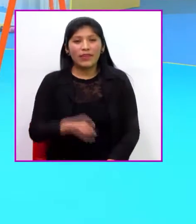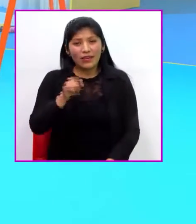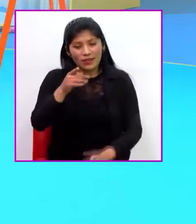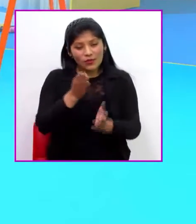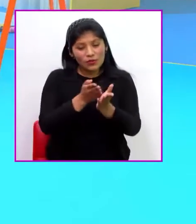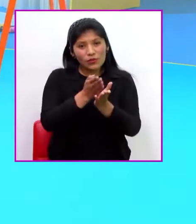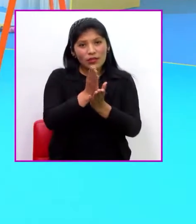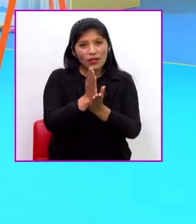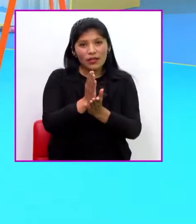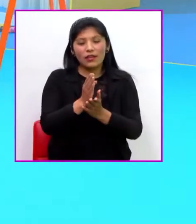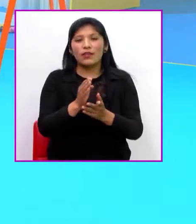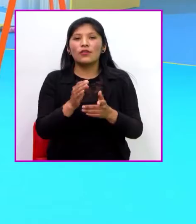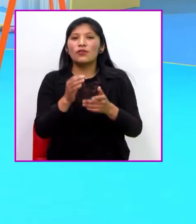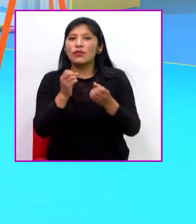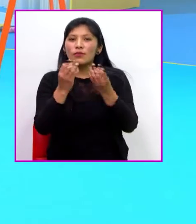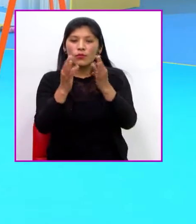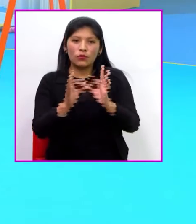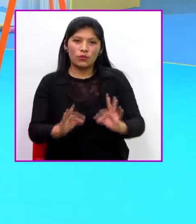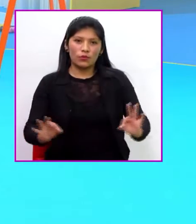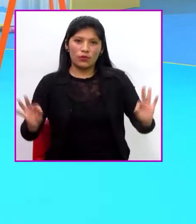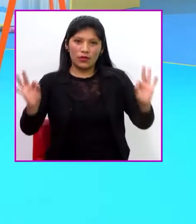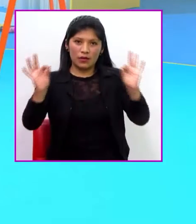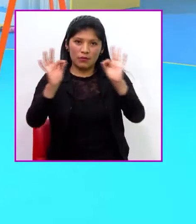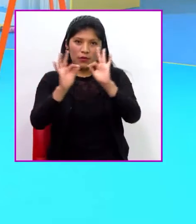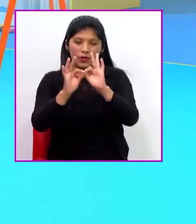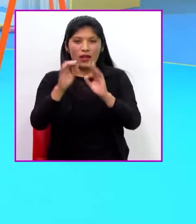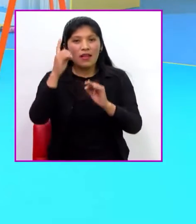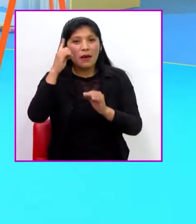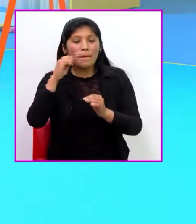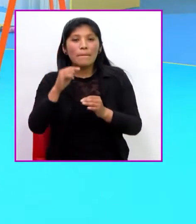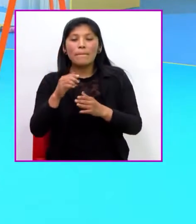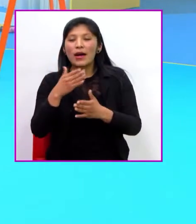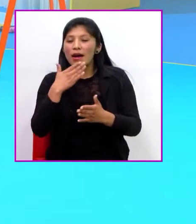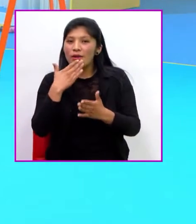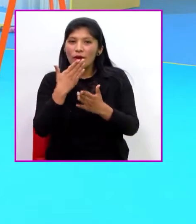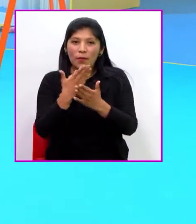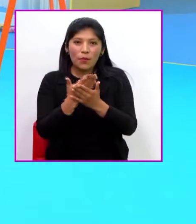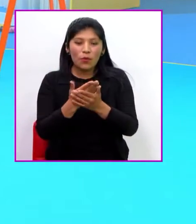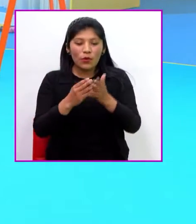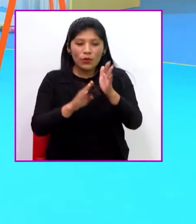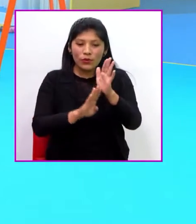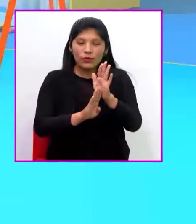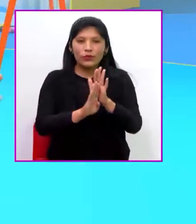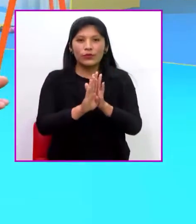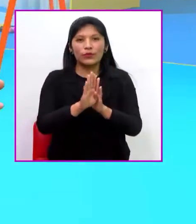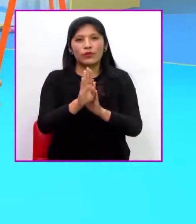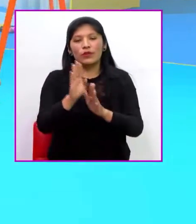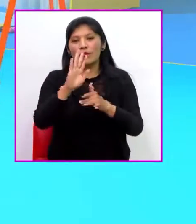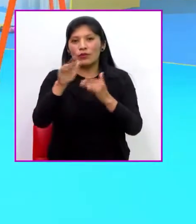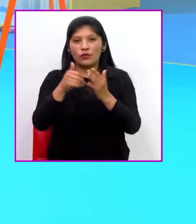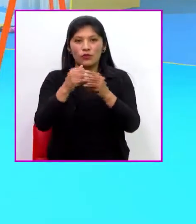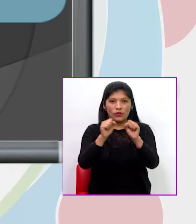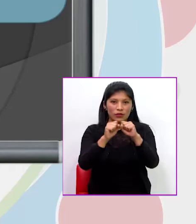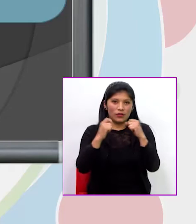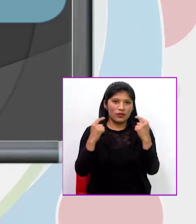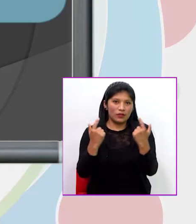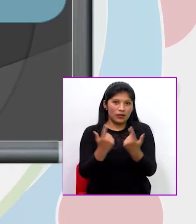facultades son indispensables para asegurar el pleno desarrollo dentro de la